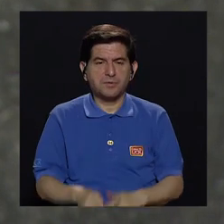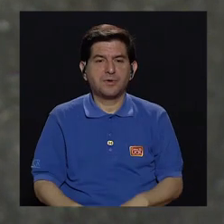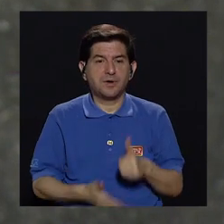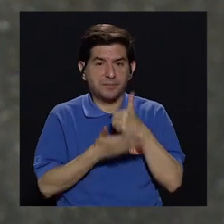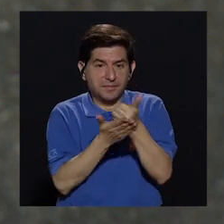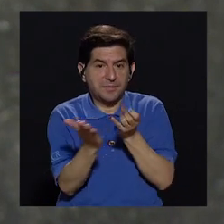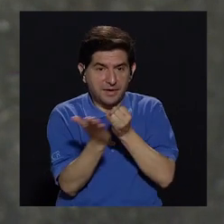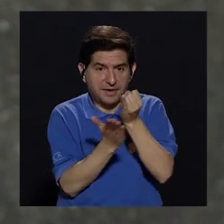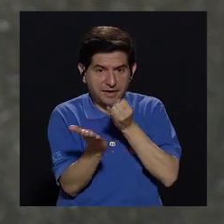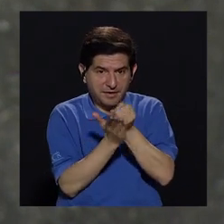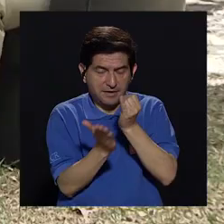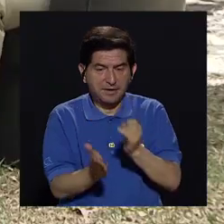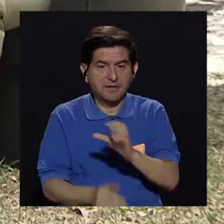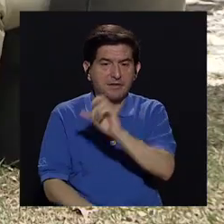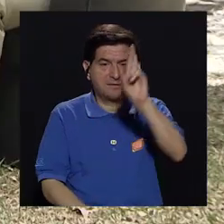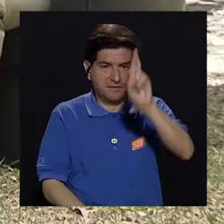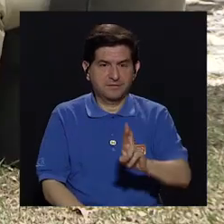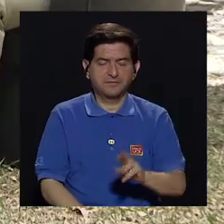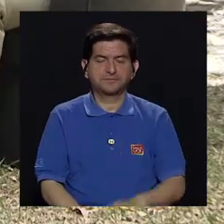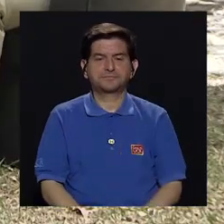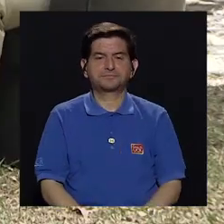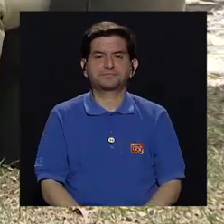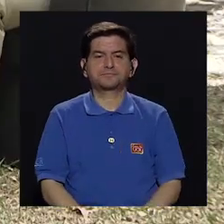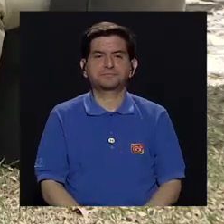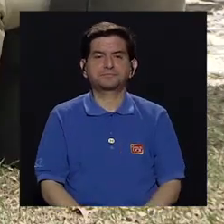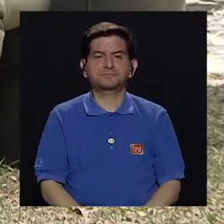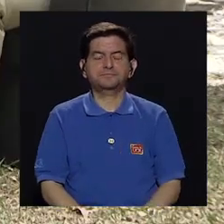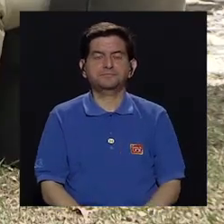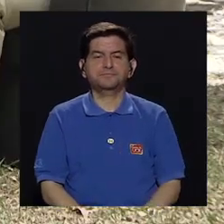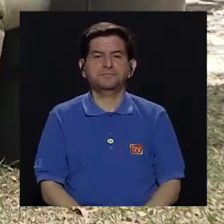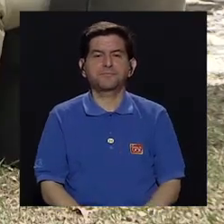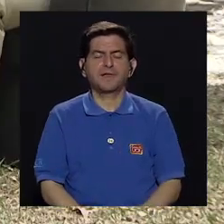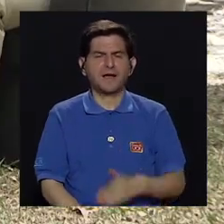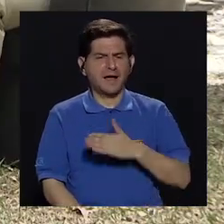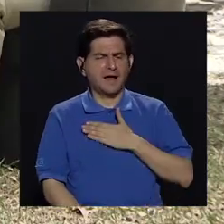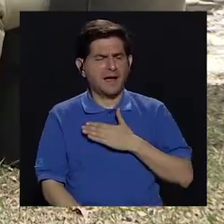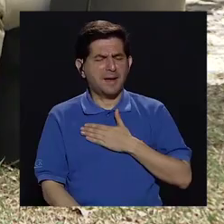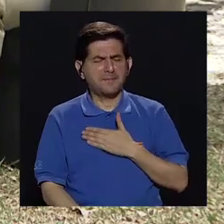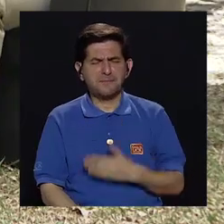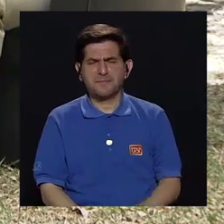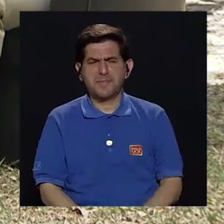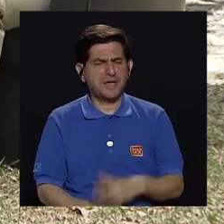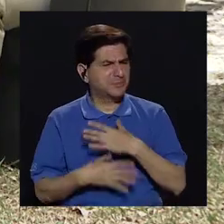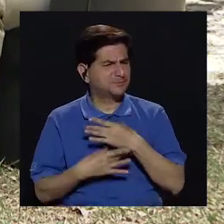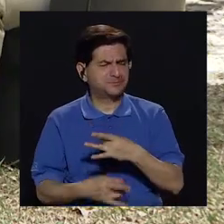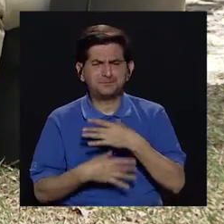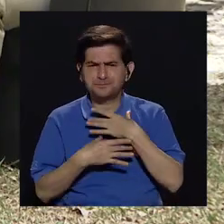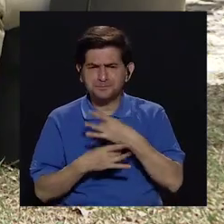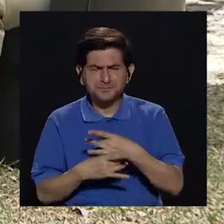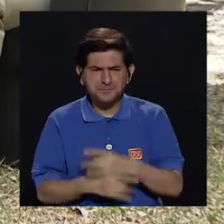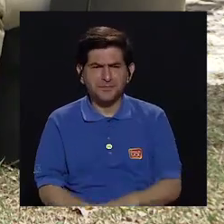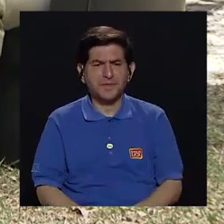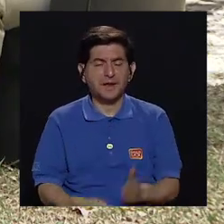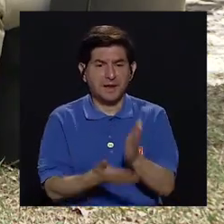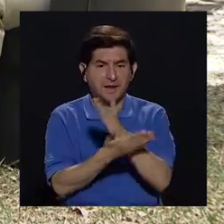de la investigación en Costa Rica. Anton, de estos, a mí me llama poderosamente la atención esta, la parte de la aplicación